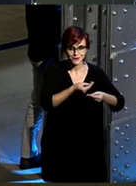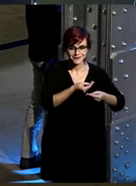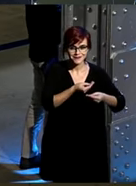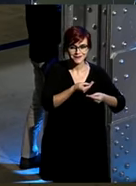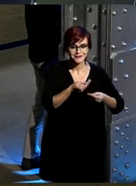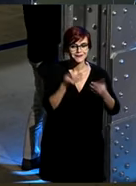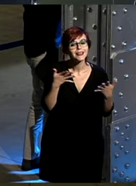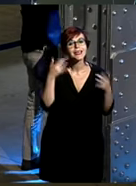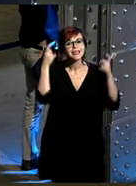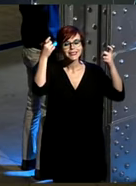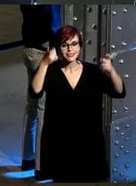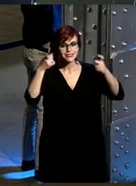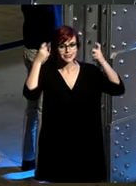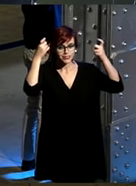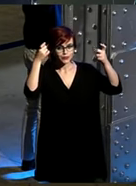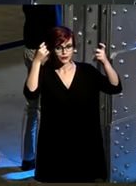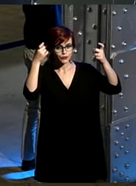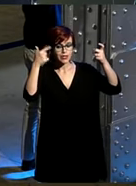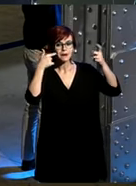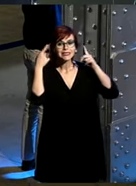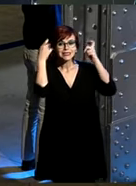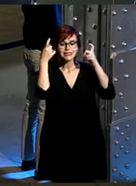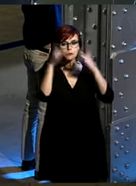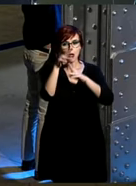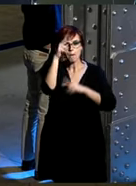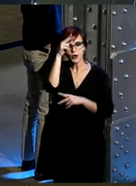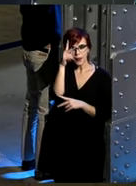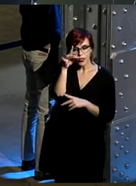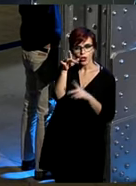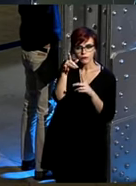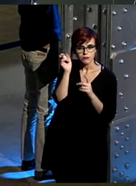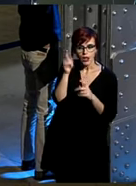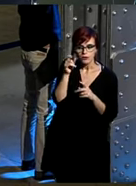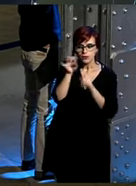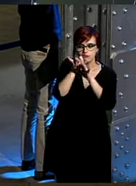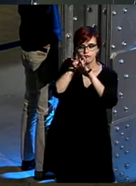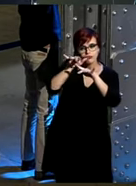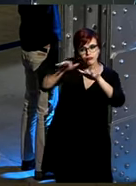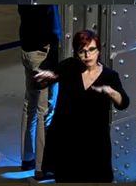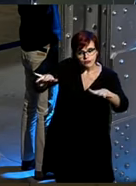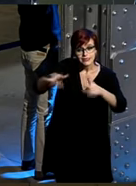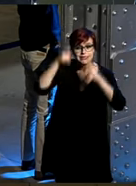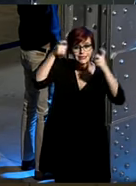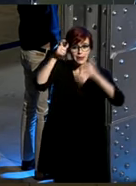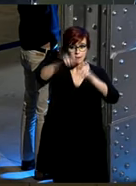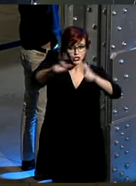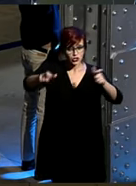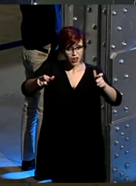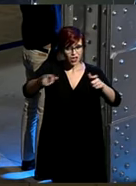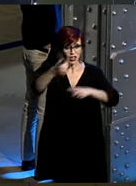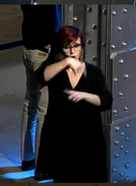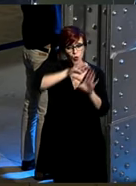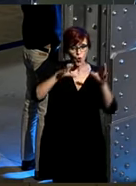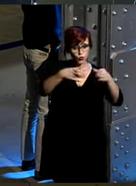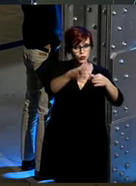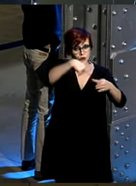lo hacemos tratando de transmitir esa preocupación constantemente, o sea, que eso esté presente, de hacerles entender a las personas que están con